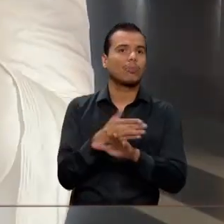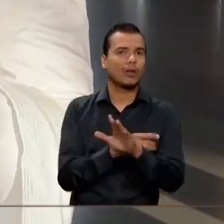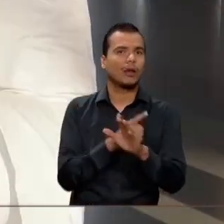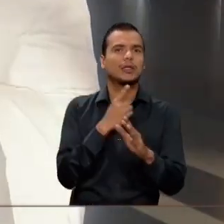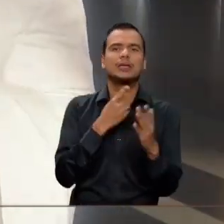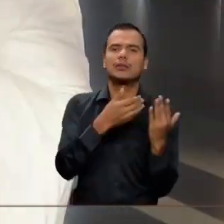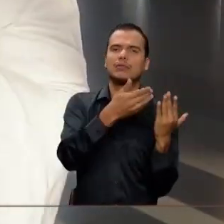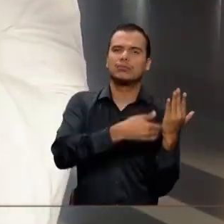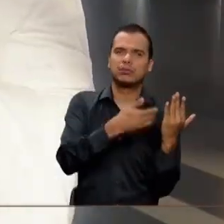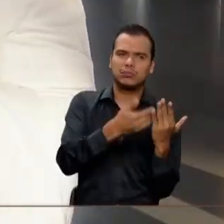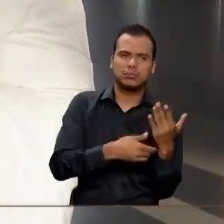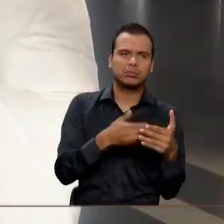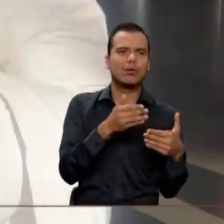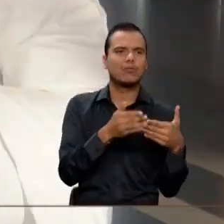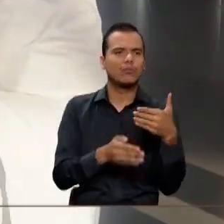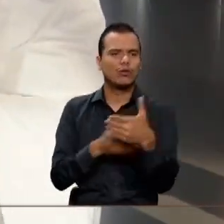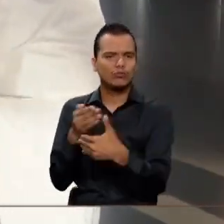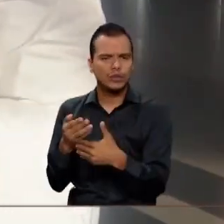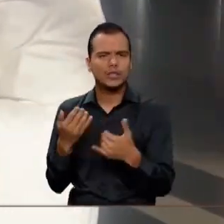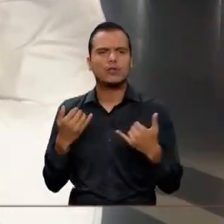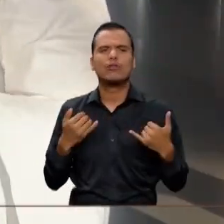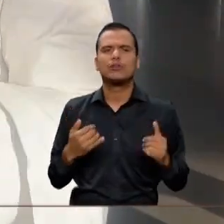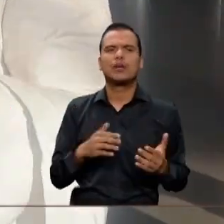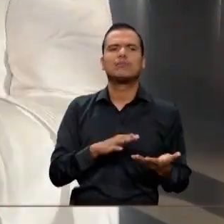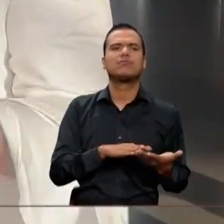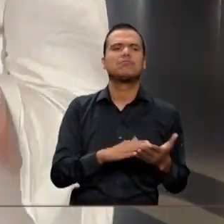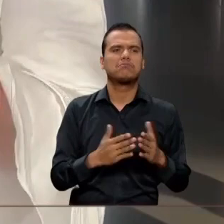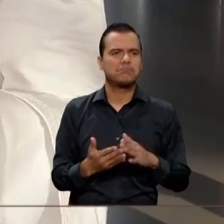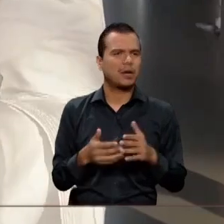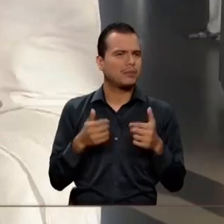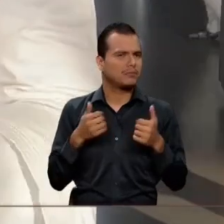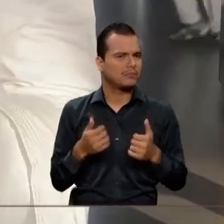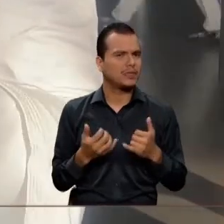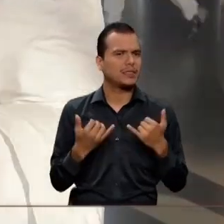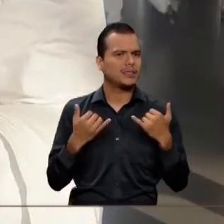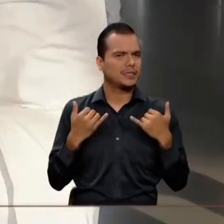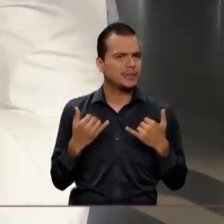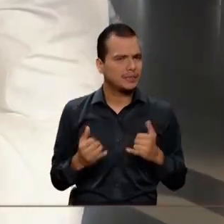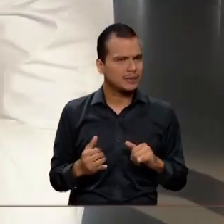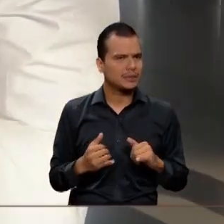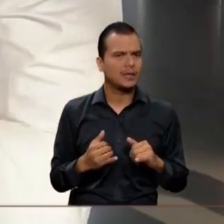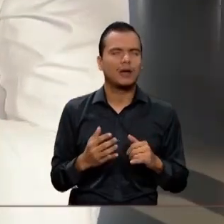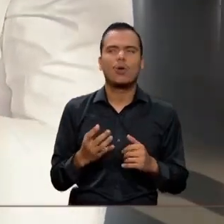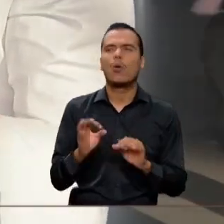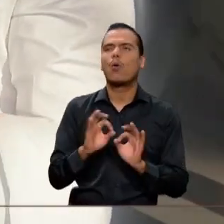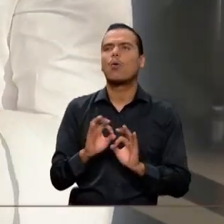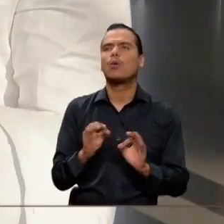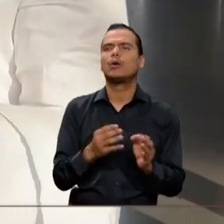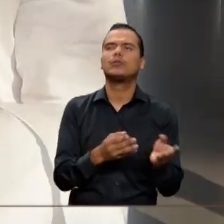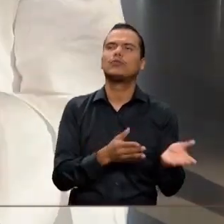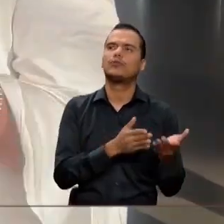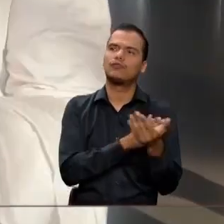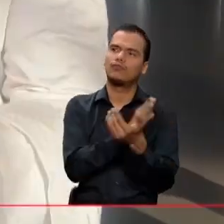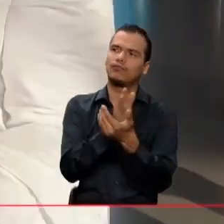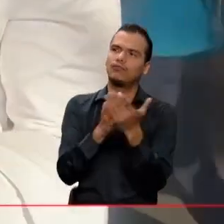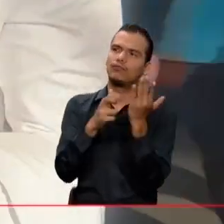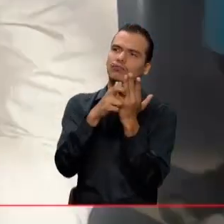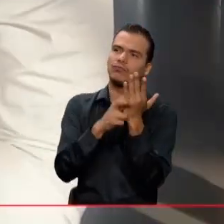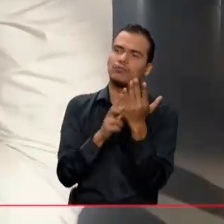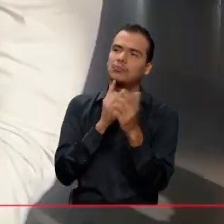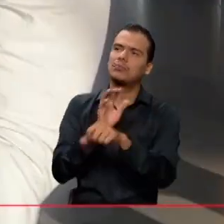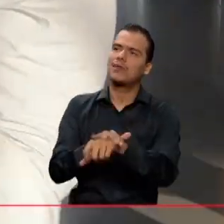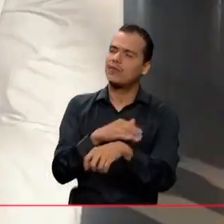las condiciones del transporte de su mascota y pues advierte cuando llega a tomar el servicio que en